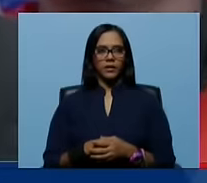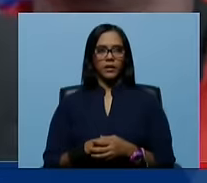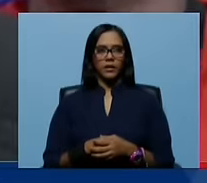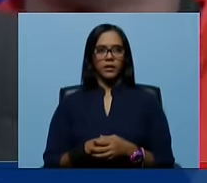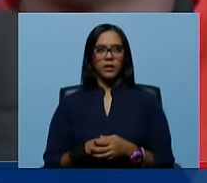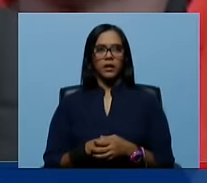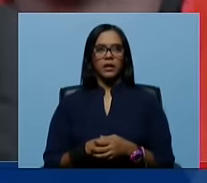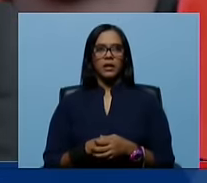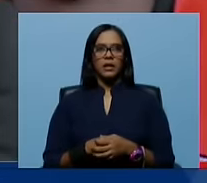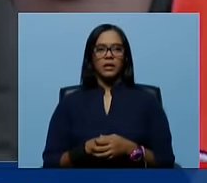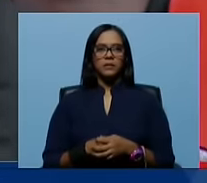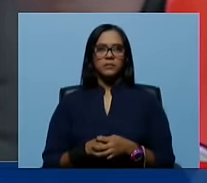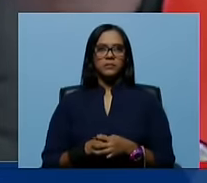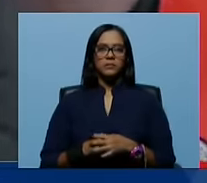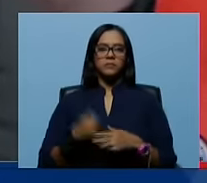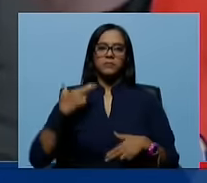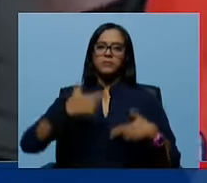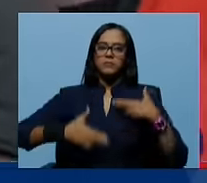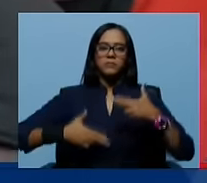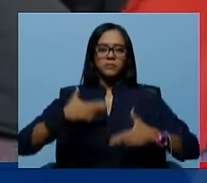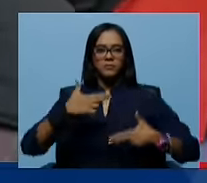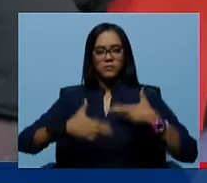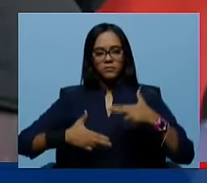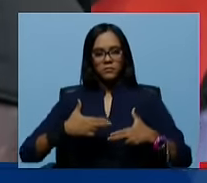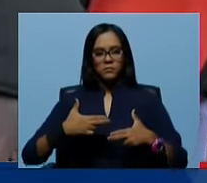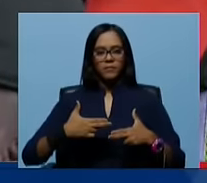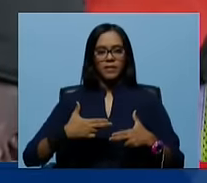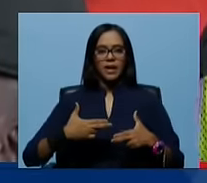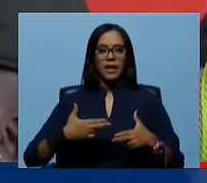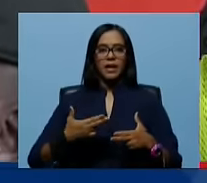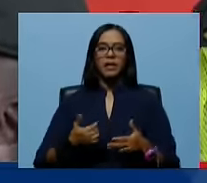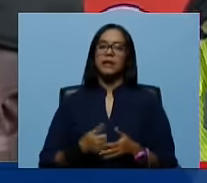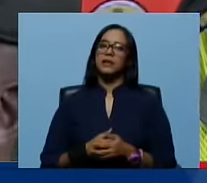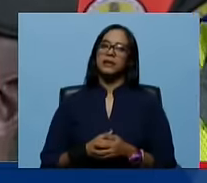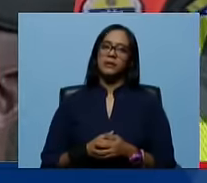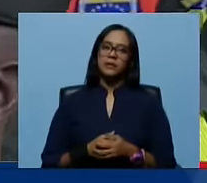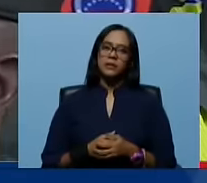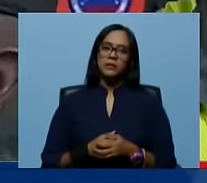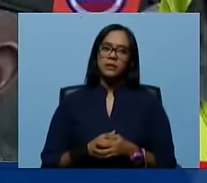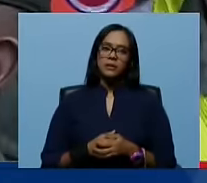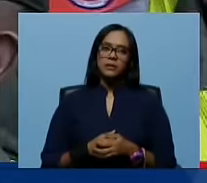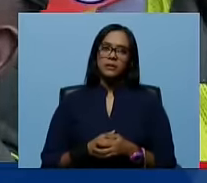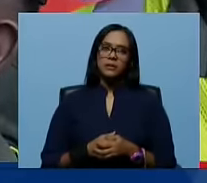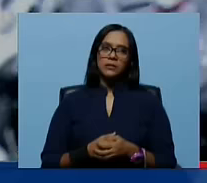de la criminalidad y la delincuencia